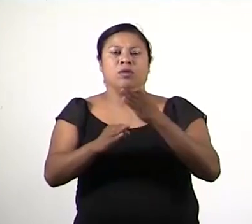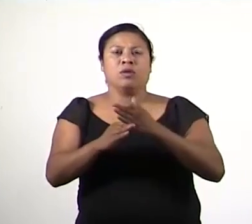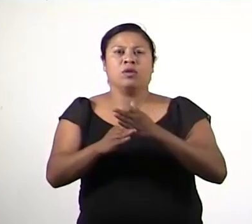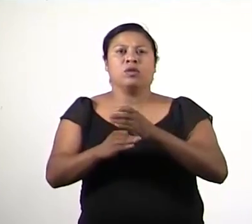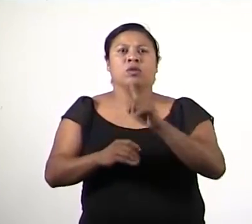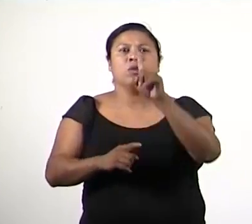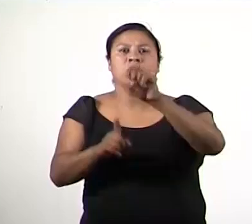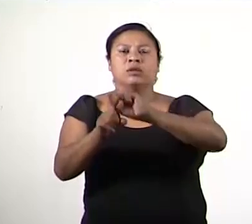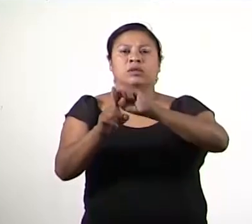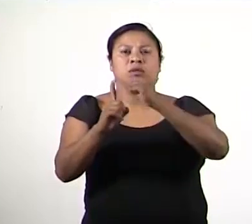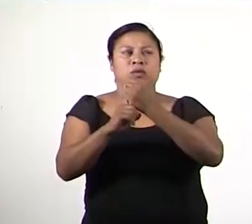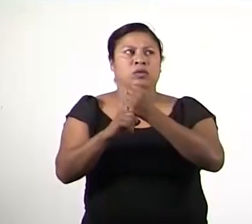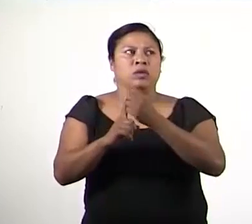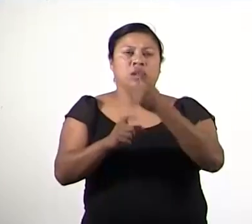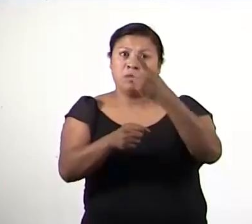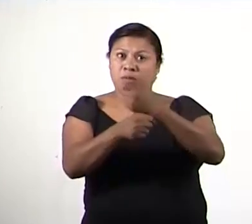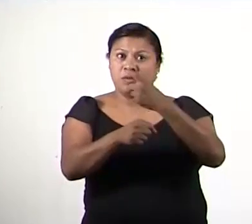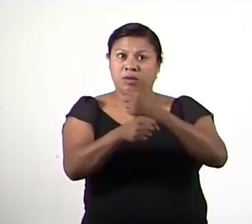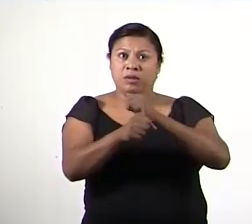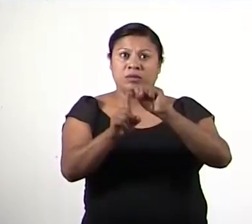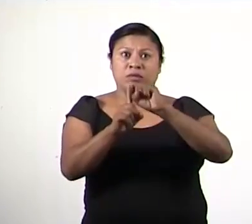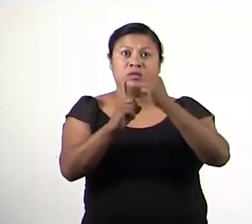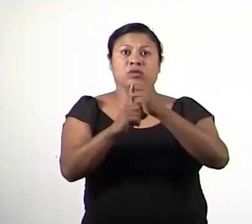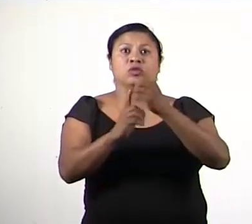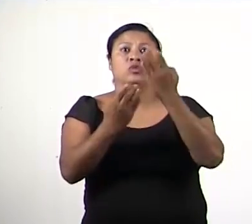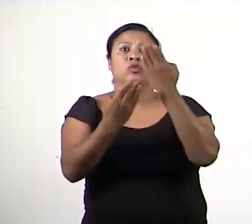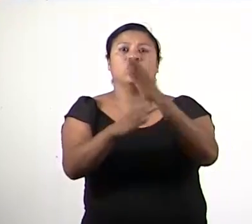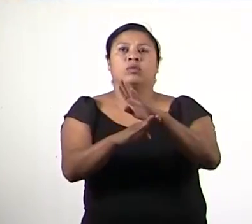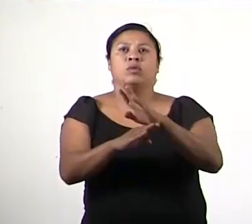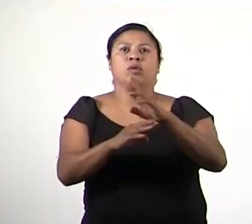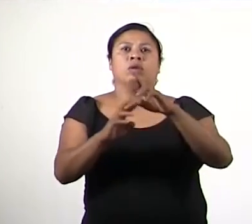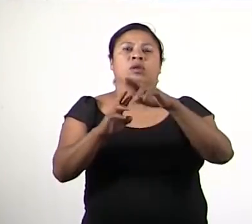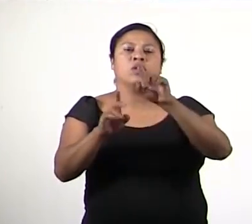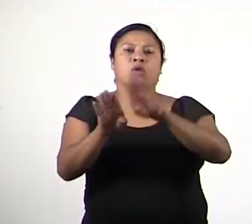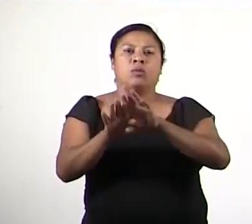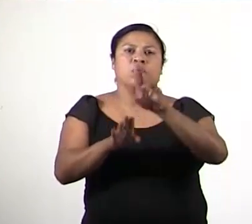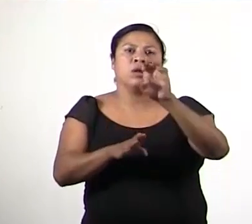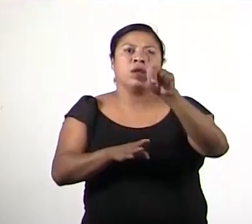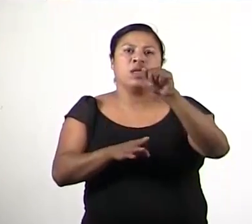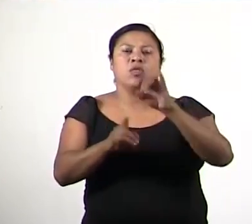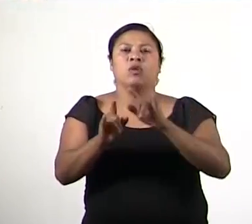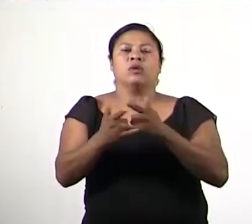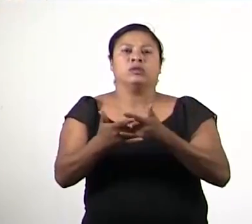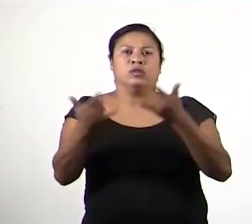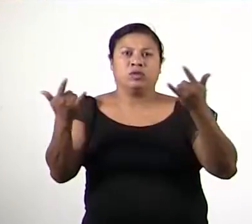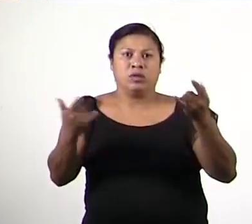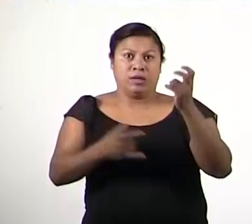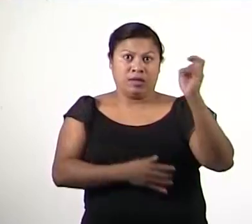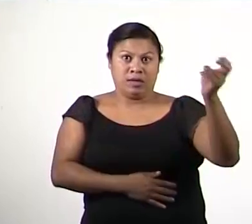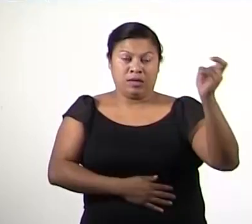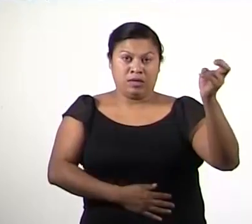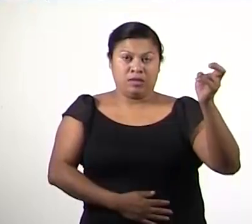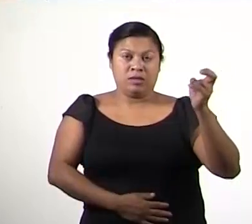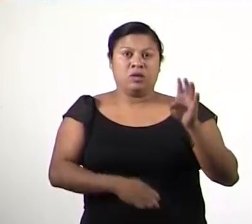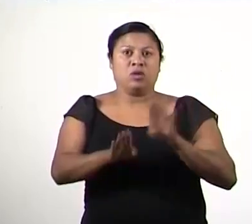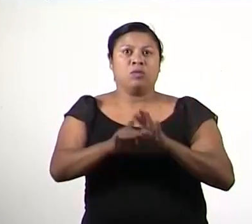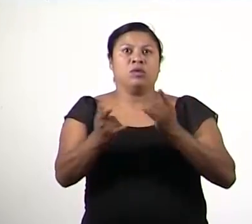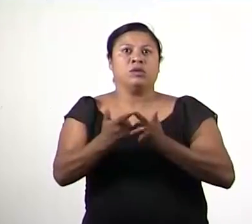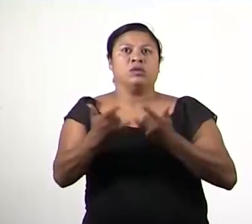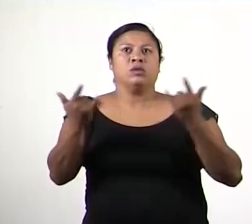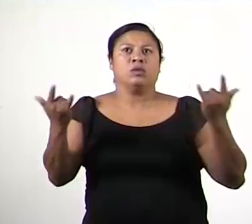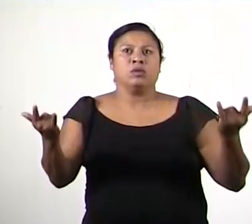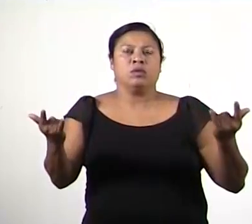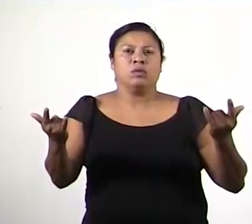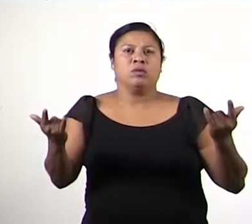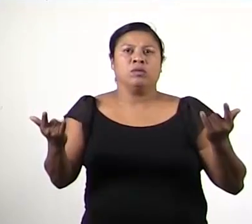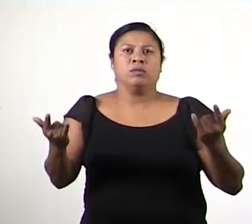una sesión, la primera sesión sobre los relatos históricos. En esta parte de los relatos